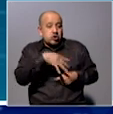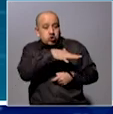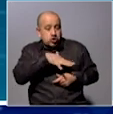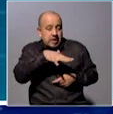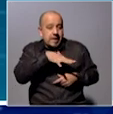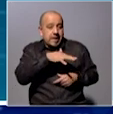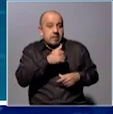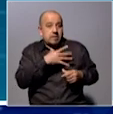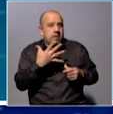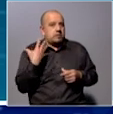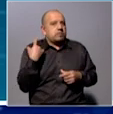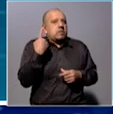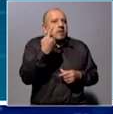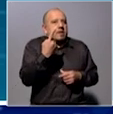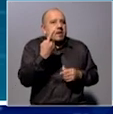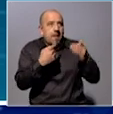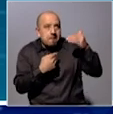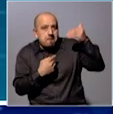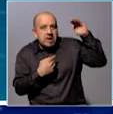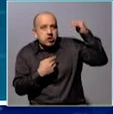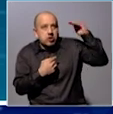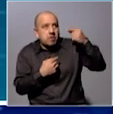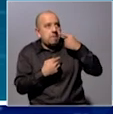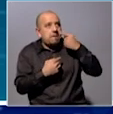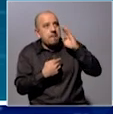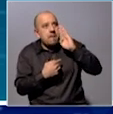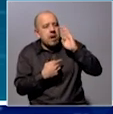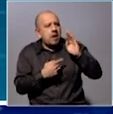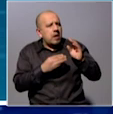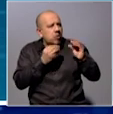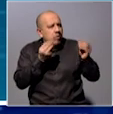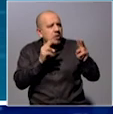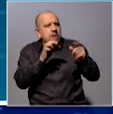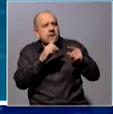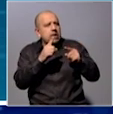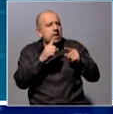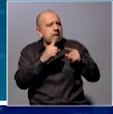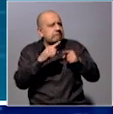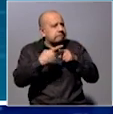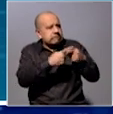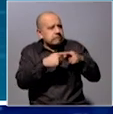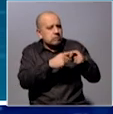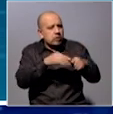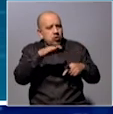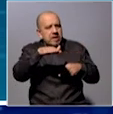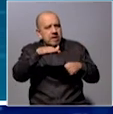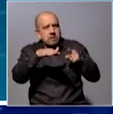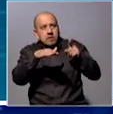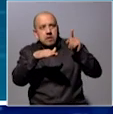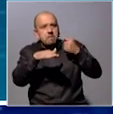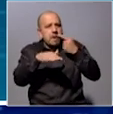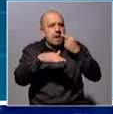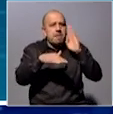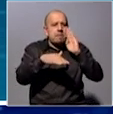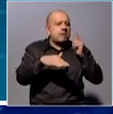el en general, la autoridad se asocia con la adultez, ¿cómo se maneja la discrepancia cuando ese niño o niña manifiesta algo y su